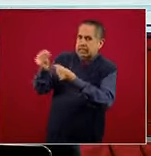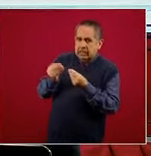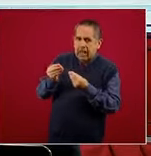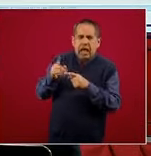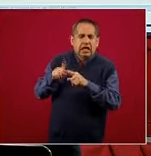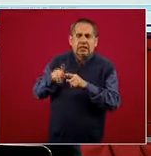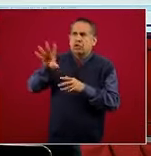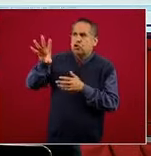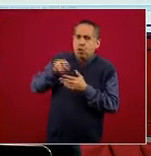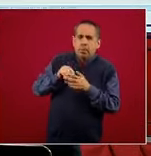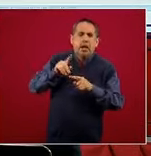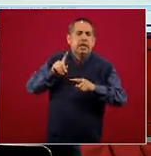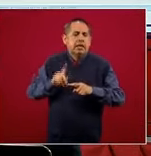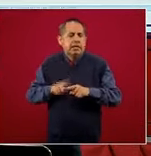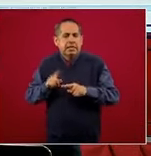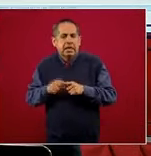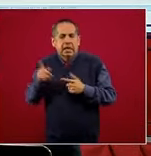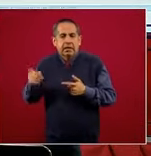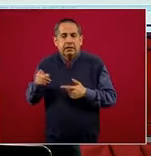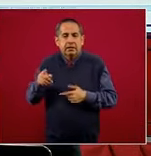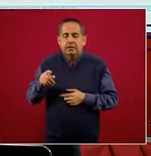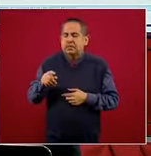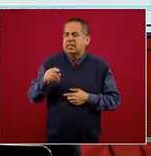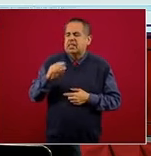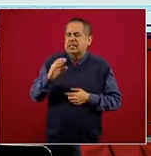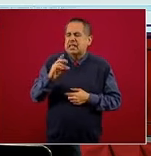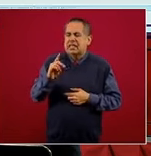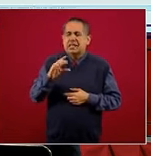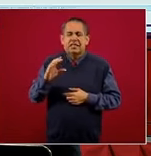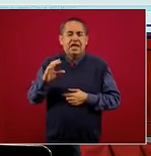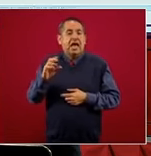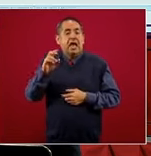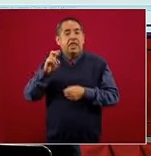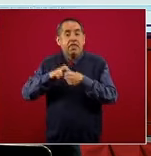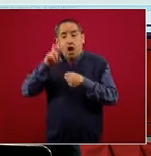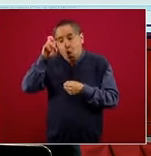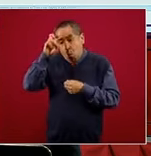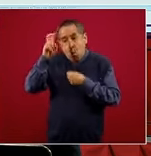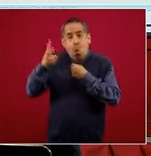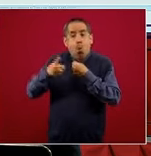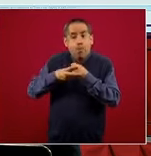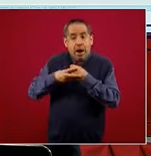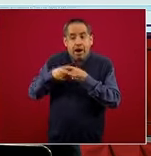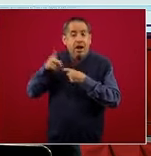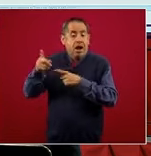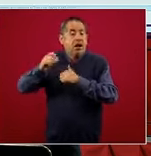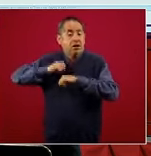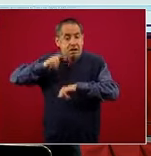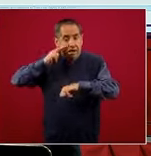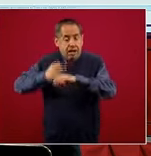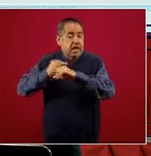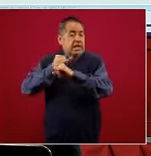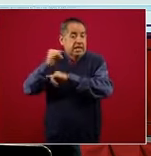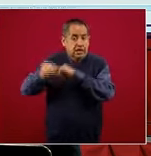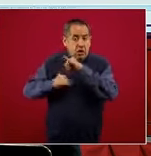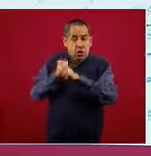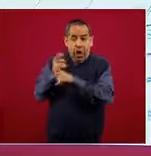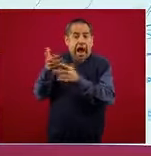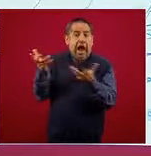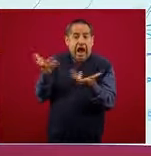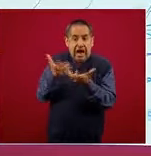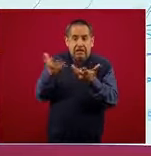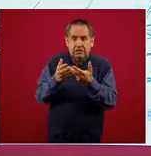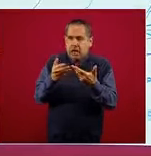directamente con fuente en el CDC europeo, que produce una organización internacional.